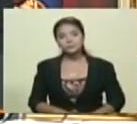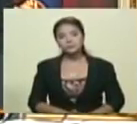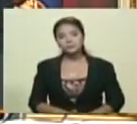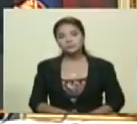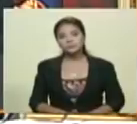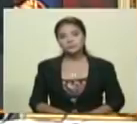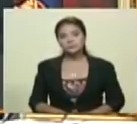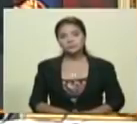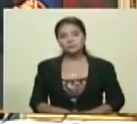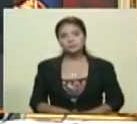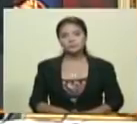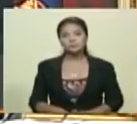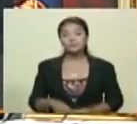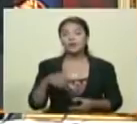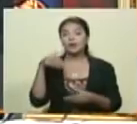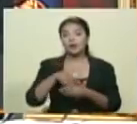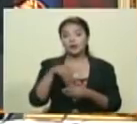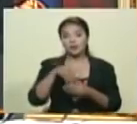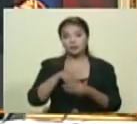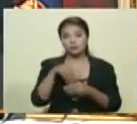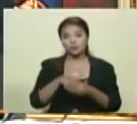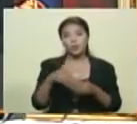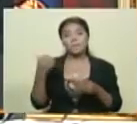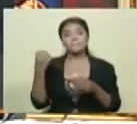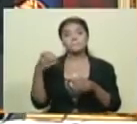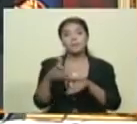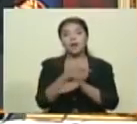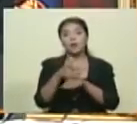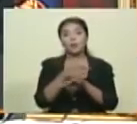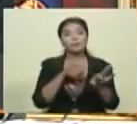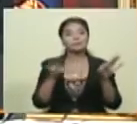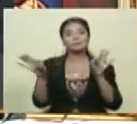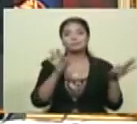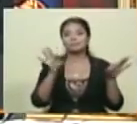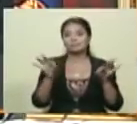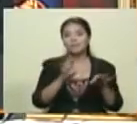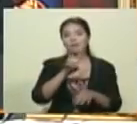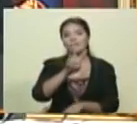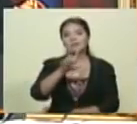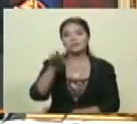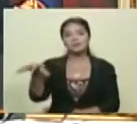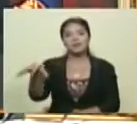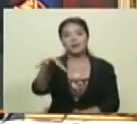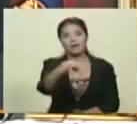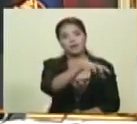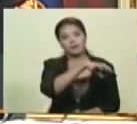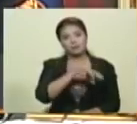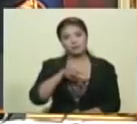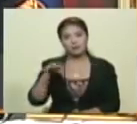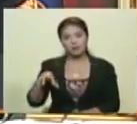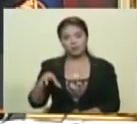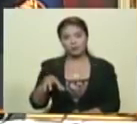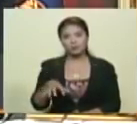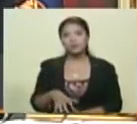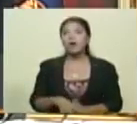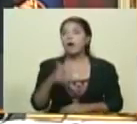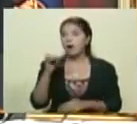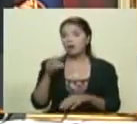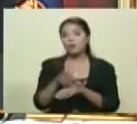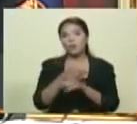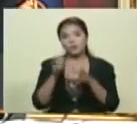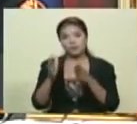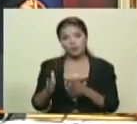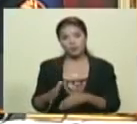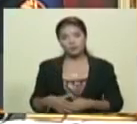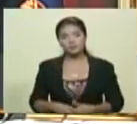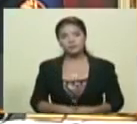Que es la elección para gobernadores y gobernadoras de los 23 estados del país que tienen gobernadores y